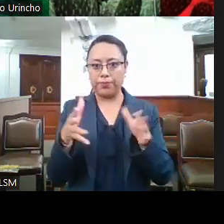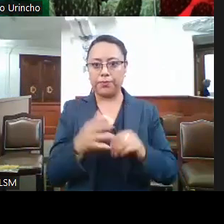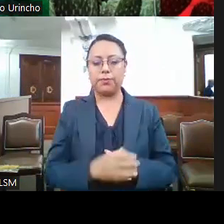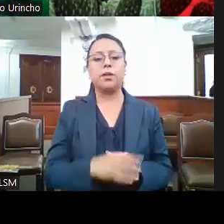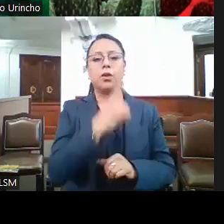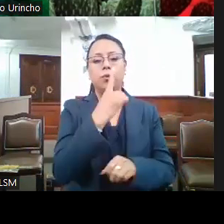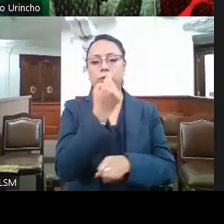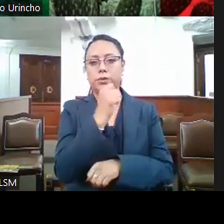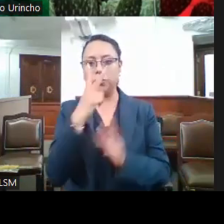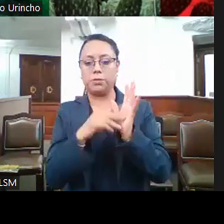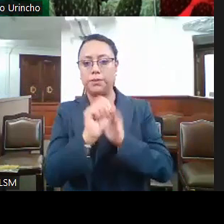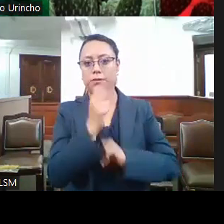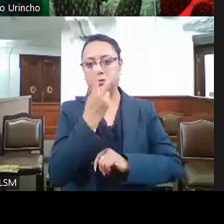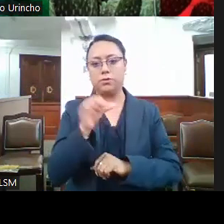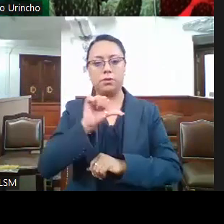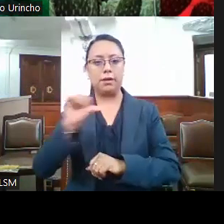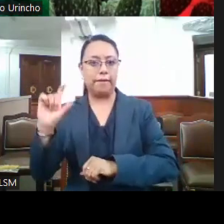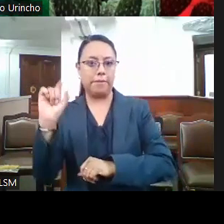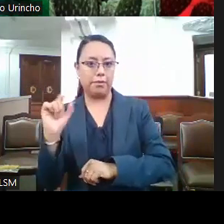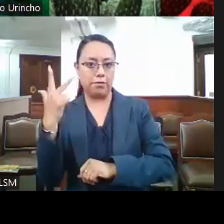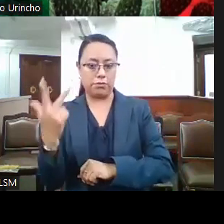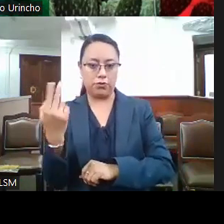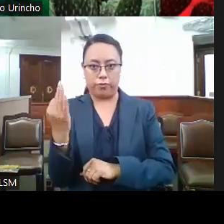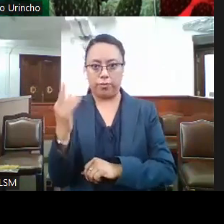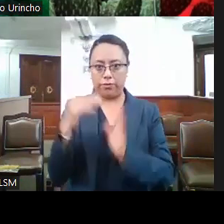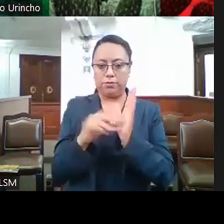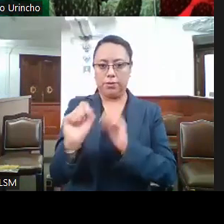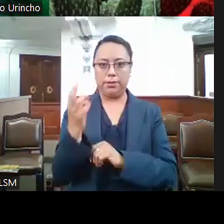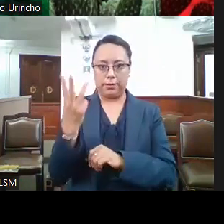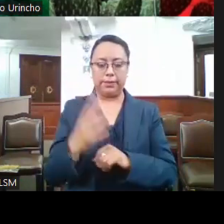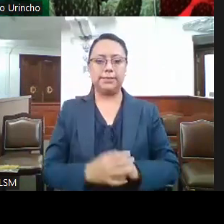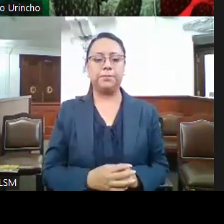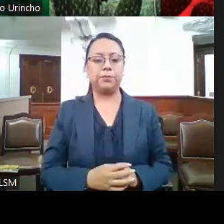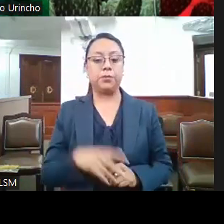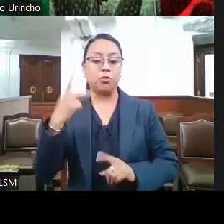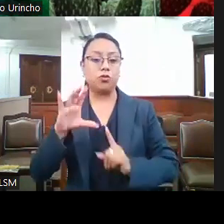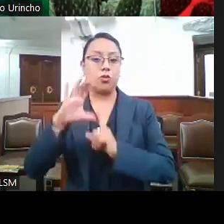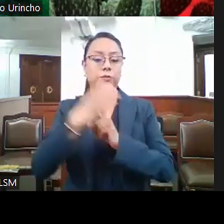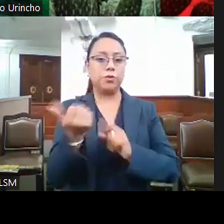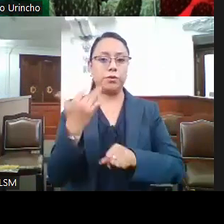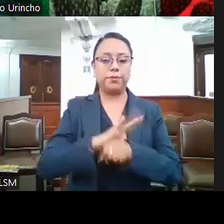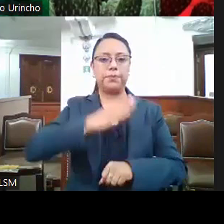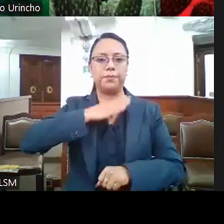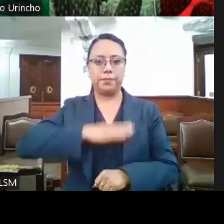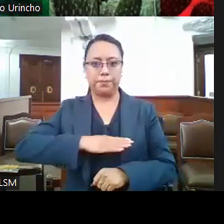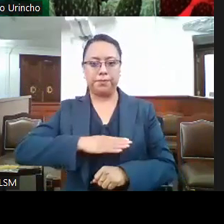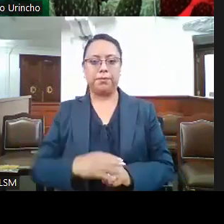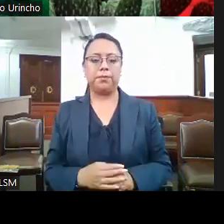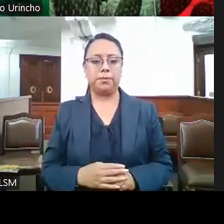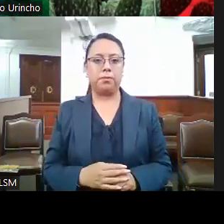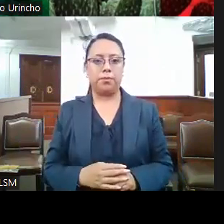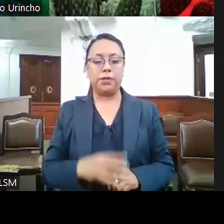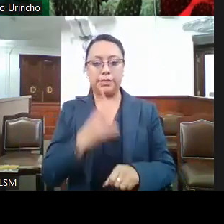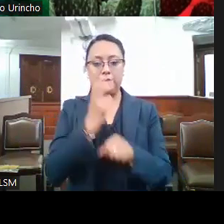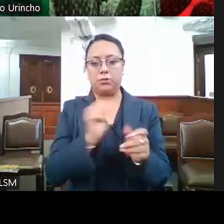septiembre de 2022 al 28 de febrero de 2023 de la Comisión de Administración y Procuración de Justicia,